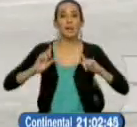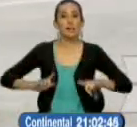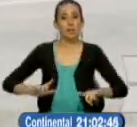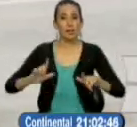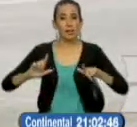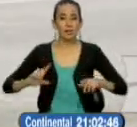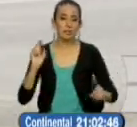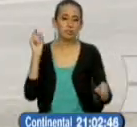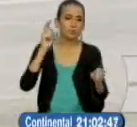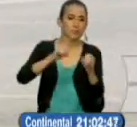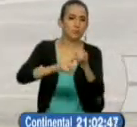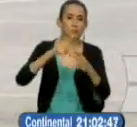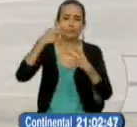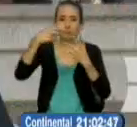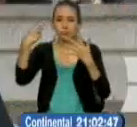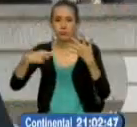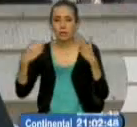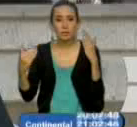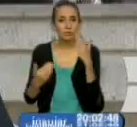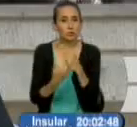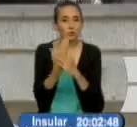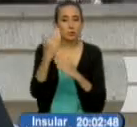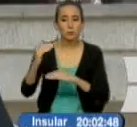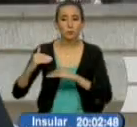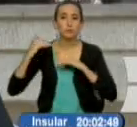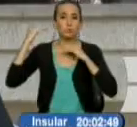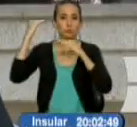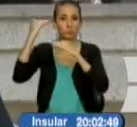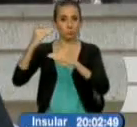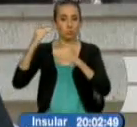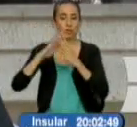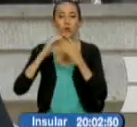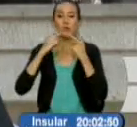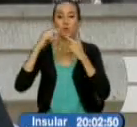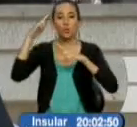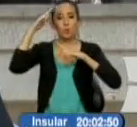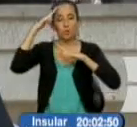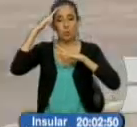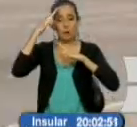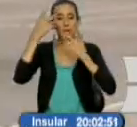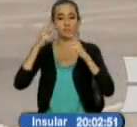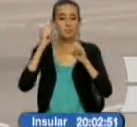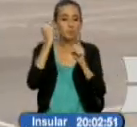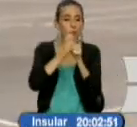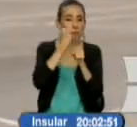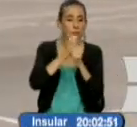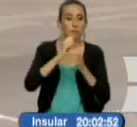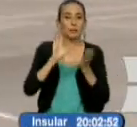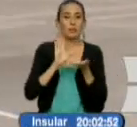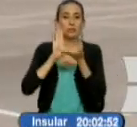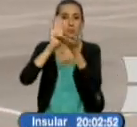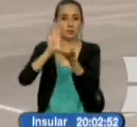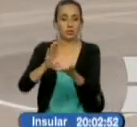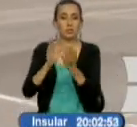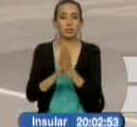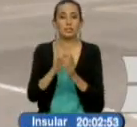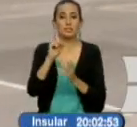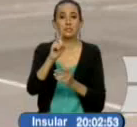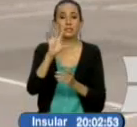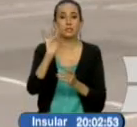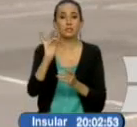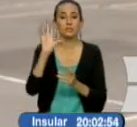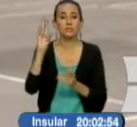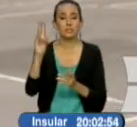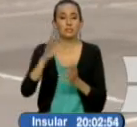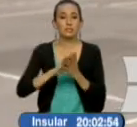del acto en el cual se registraron nuevos ascensos y el reconocimiento al trabajo de 17 tenientes especialistas, además de la graduación de 187 subtenientes de